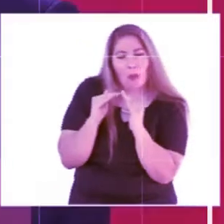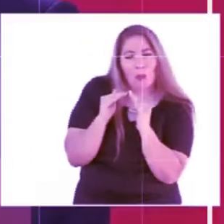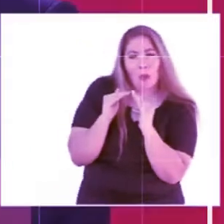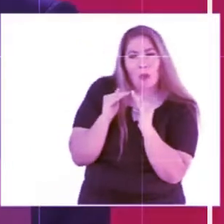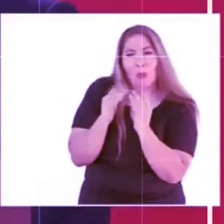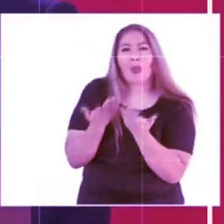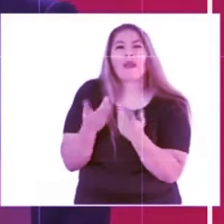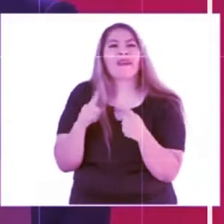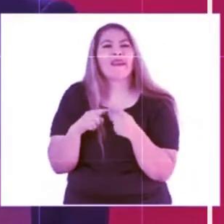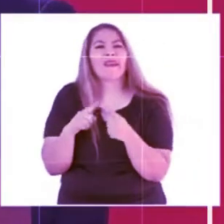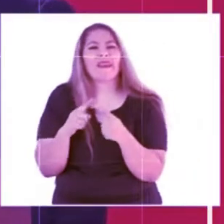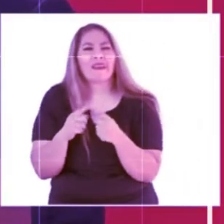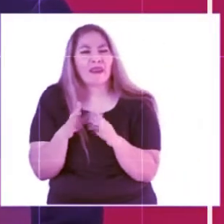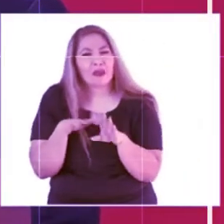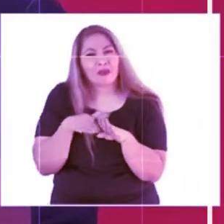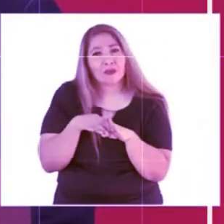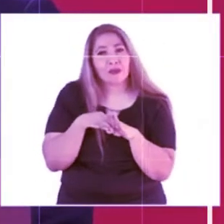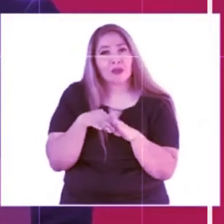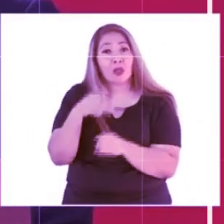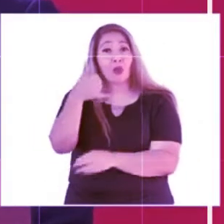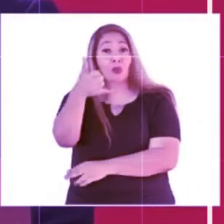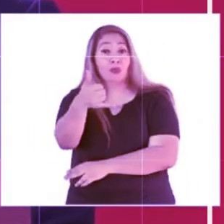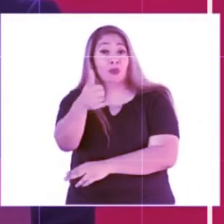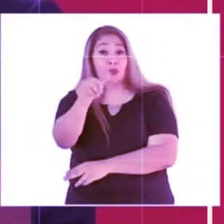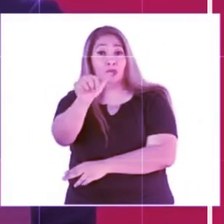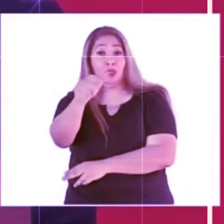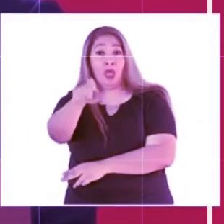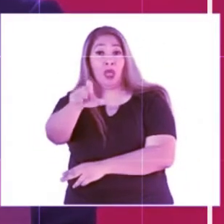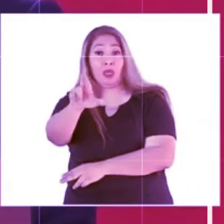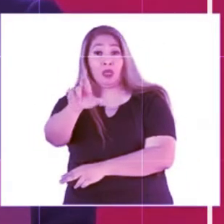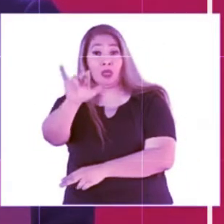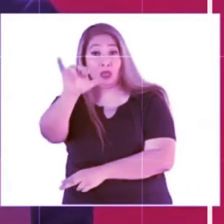México? Los yaquis.